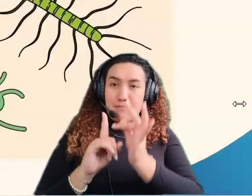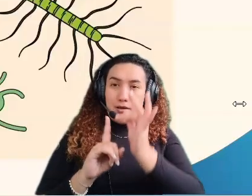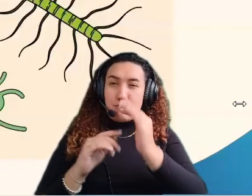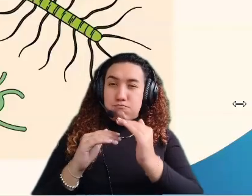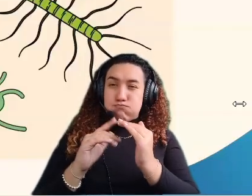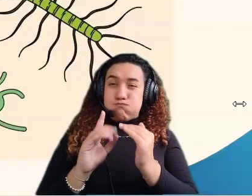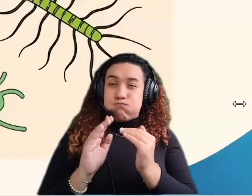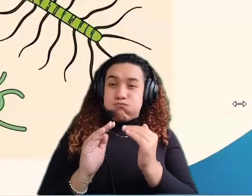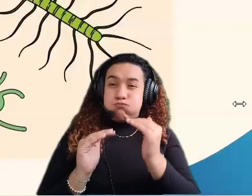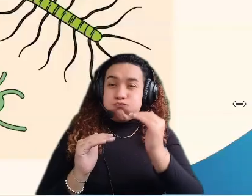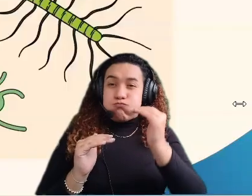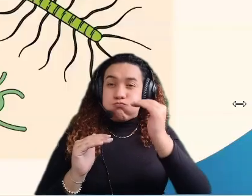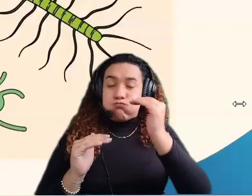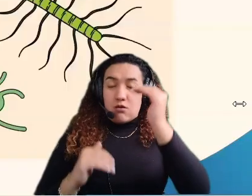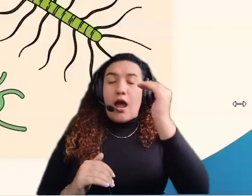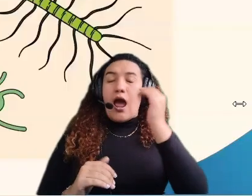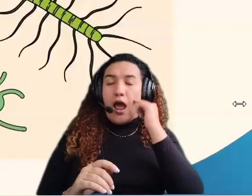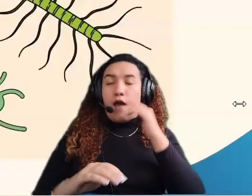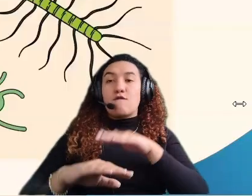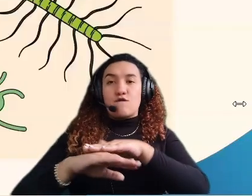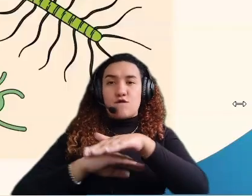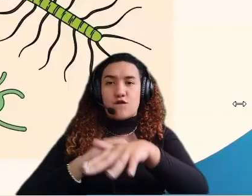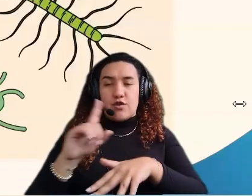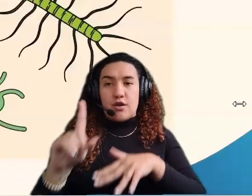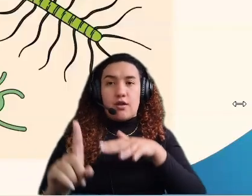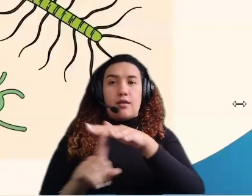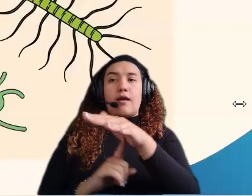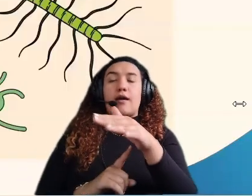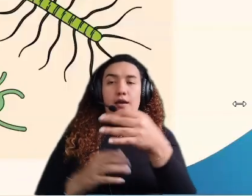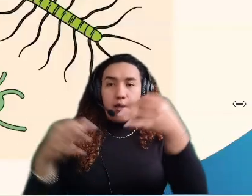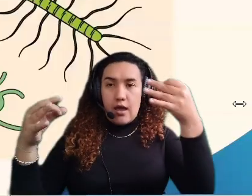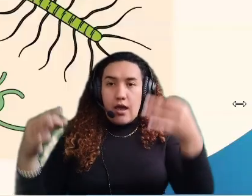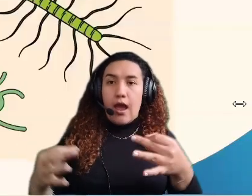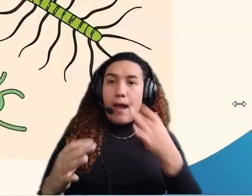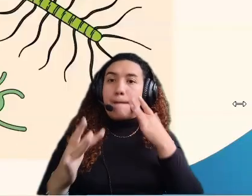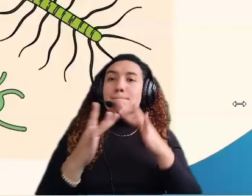de nutrientes contribuyen a una amenaza concreta y medible para la eficiencia